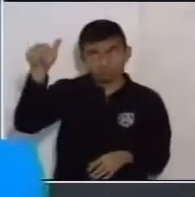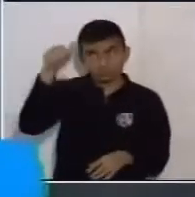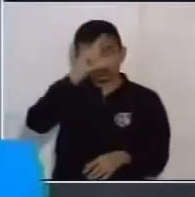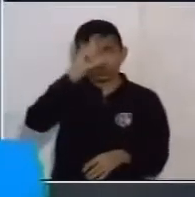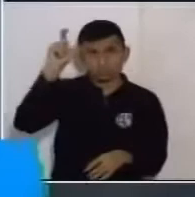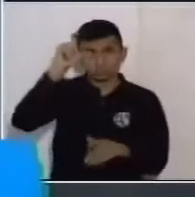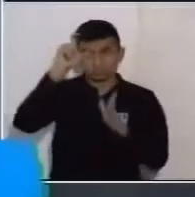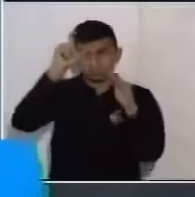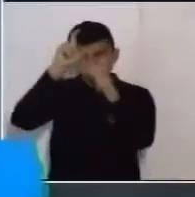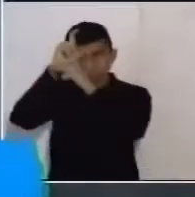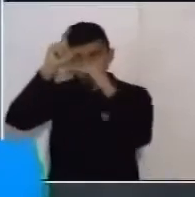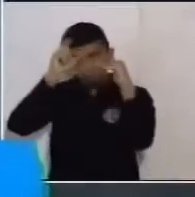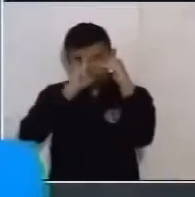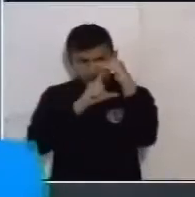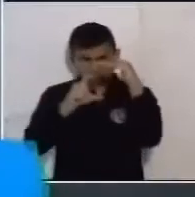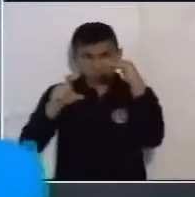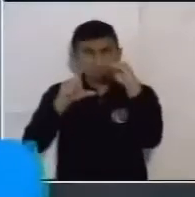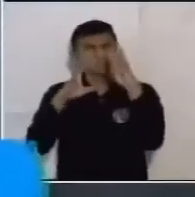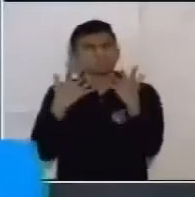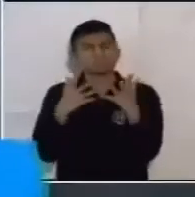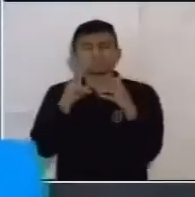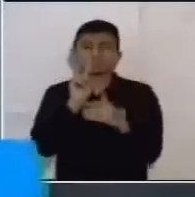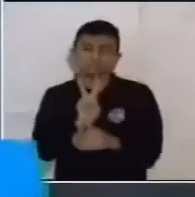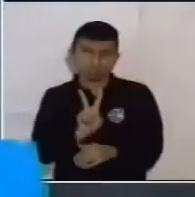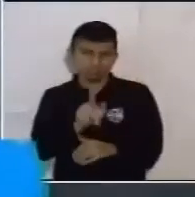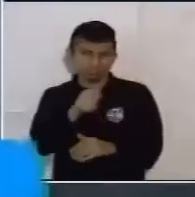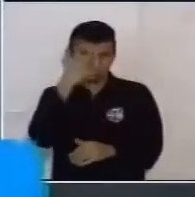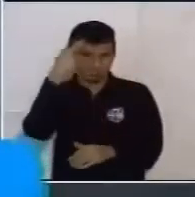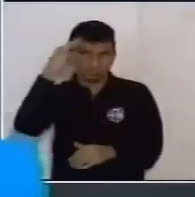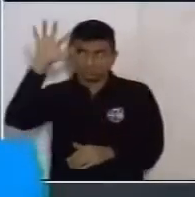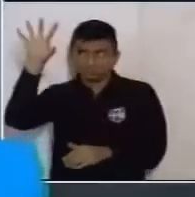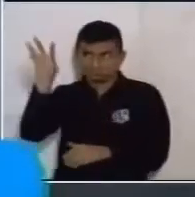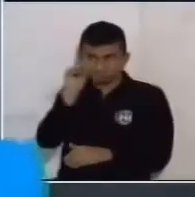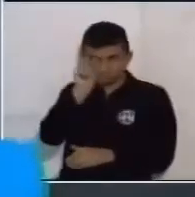Y abajo seguimos colocando 2.